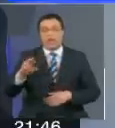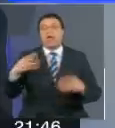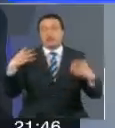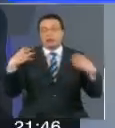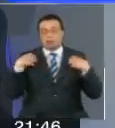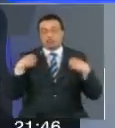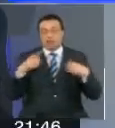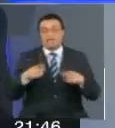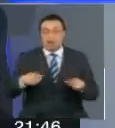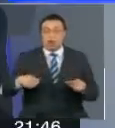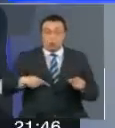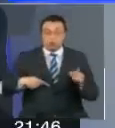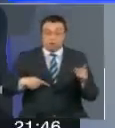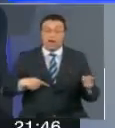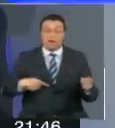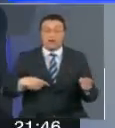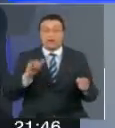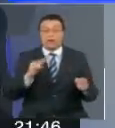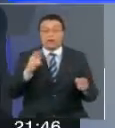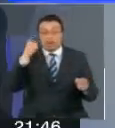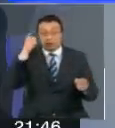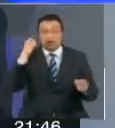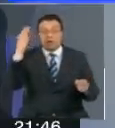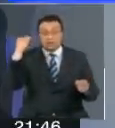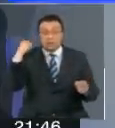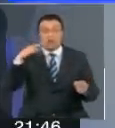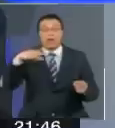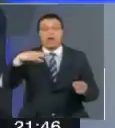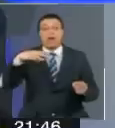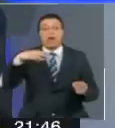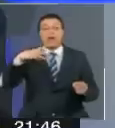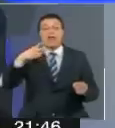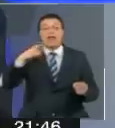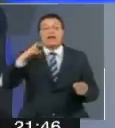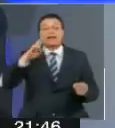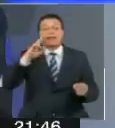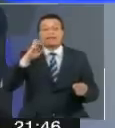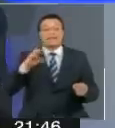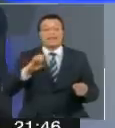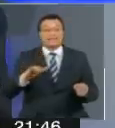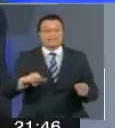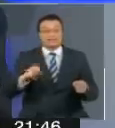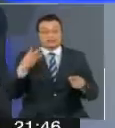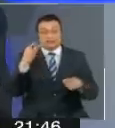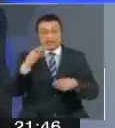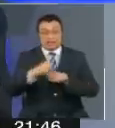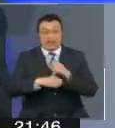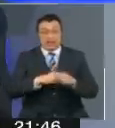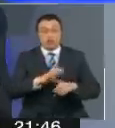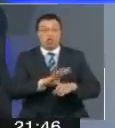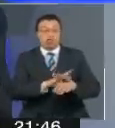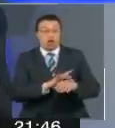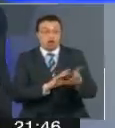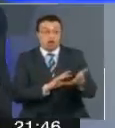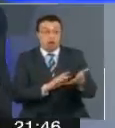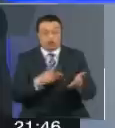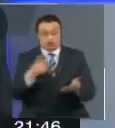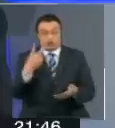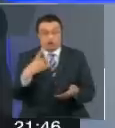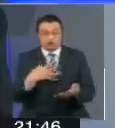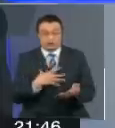es culpable. Y recordar que Miguel Enríquez tenía 30 años, era médico, dos